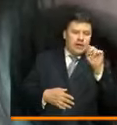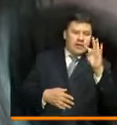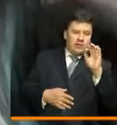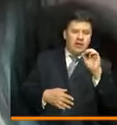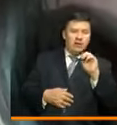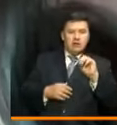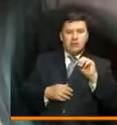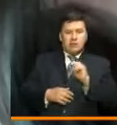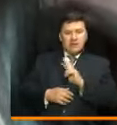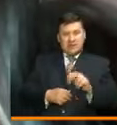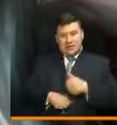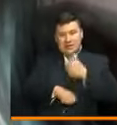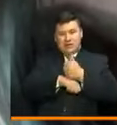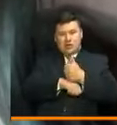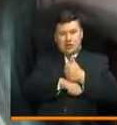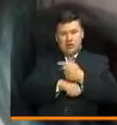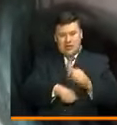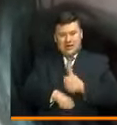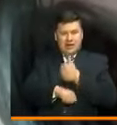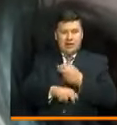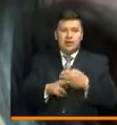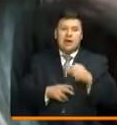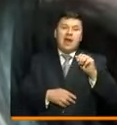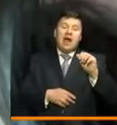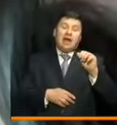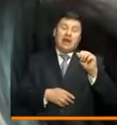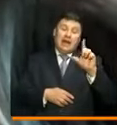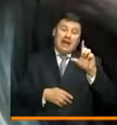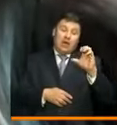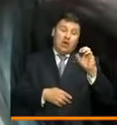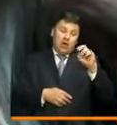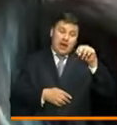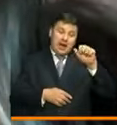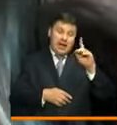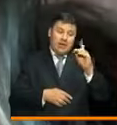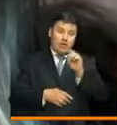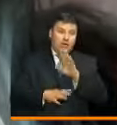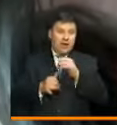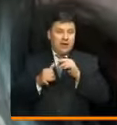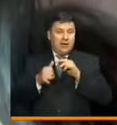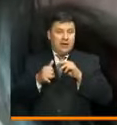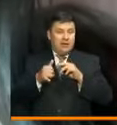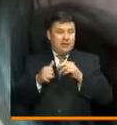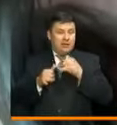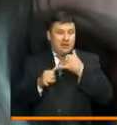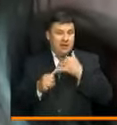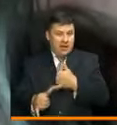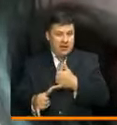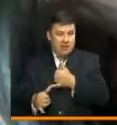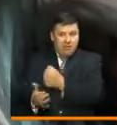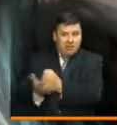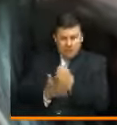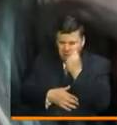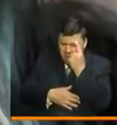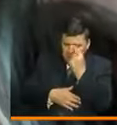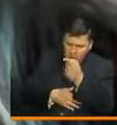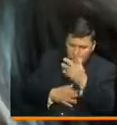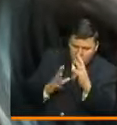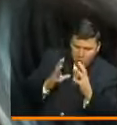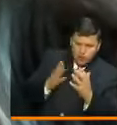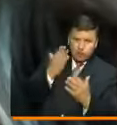vicerrectora de innovación, y a Leonardo, quien también fue el ingeniero que nos ayudó a entender un poco